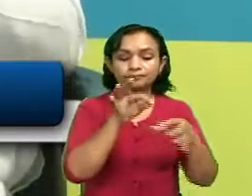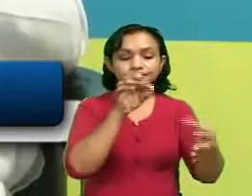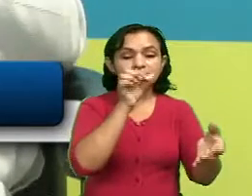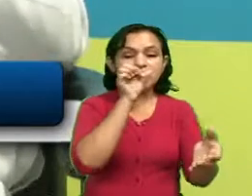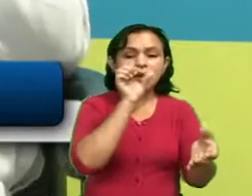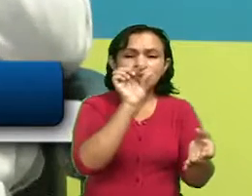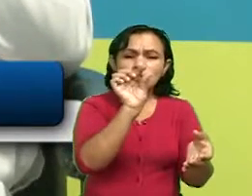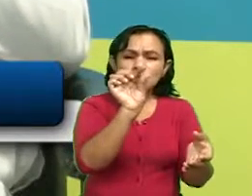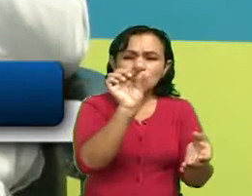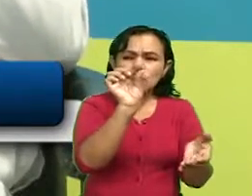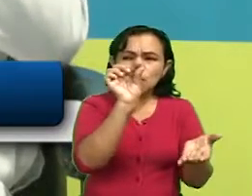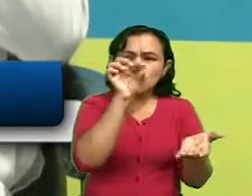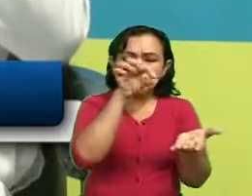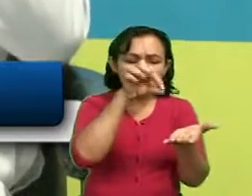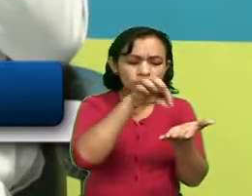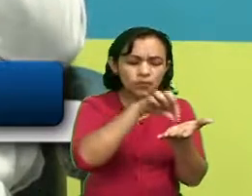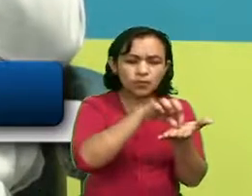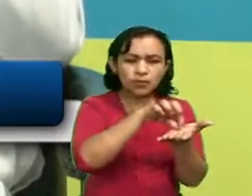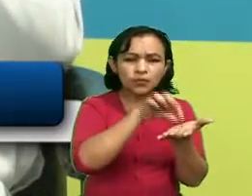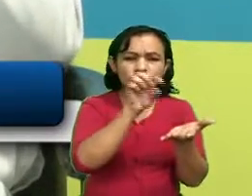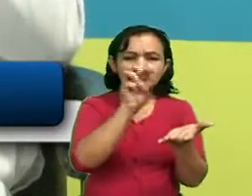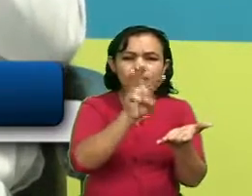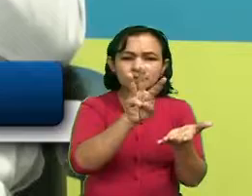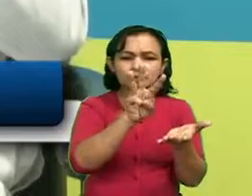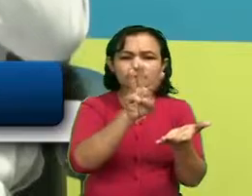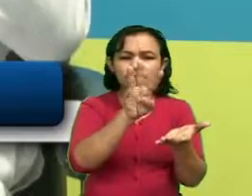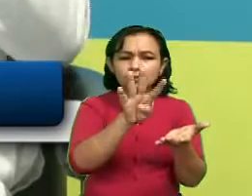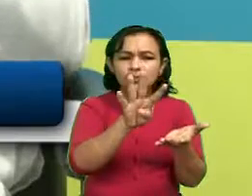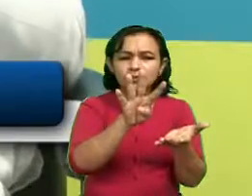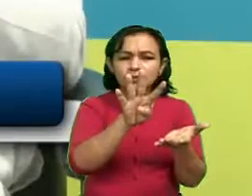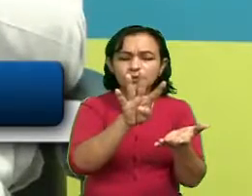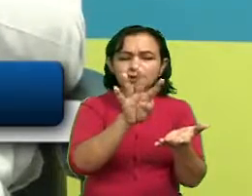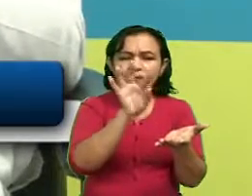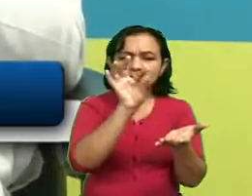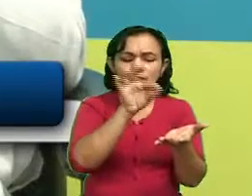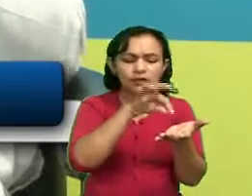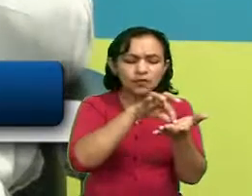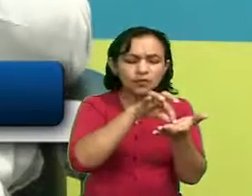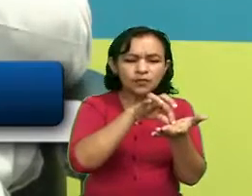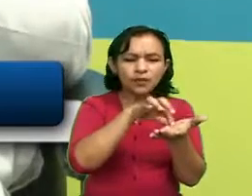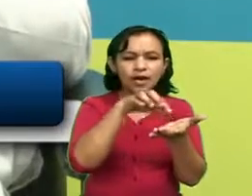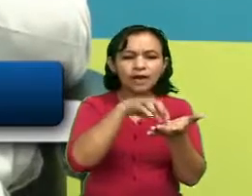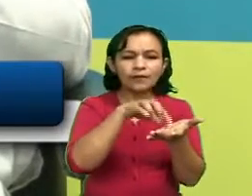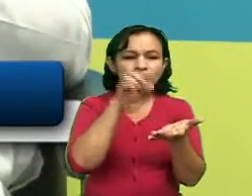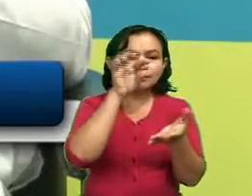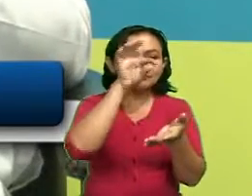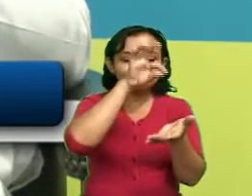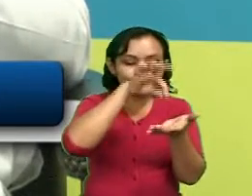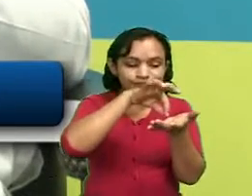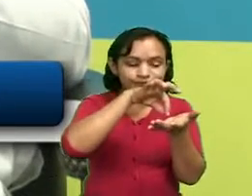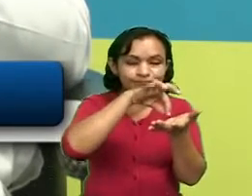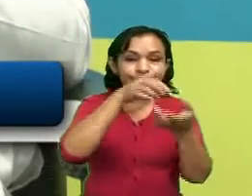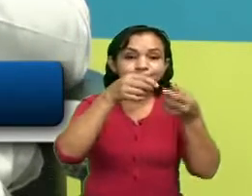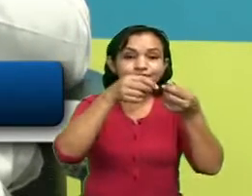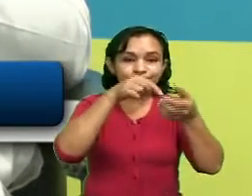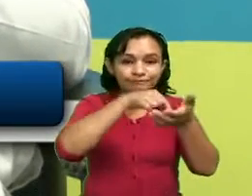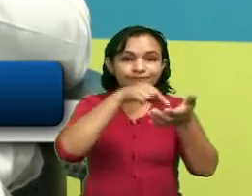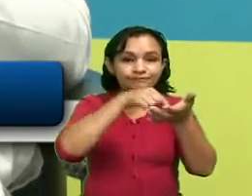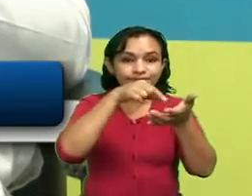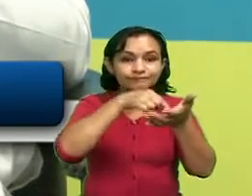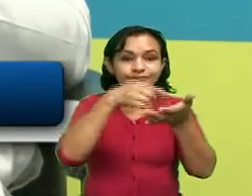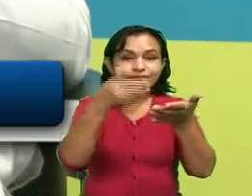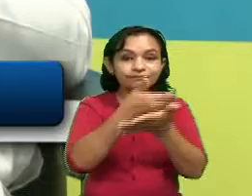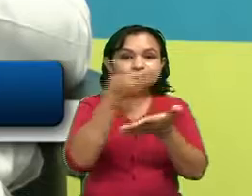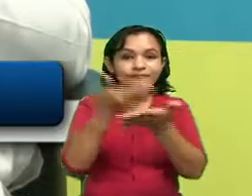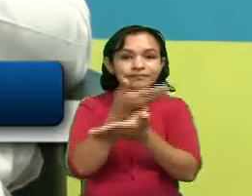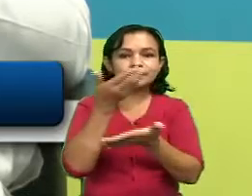recoge que se recojan de 3 o 4 milímetros de agua, ahí el zancudo es inteligente y reproduce los huevos, ¿verdad? Recordar